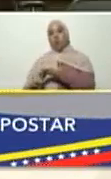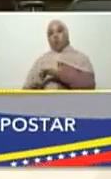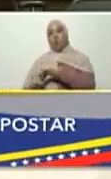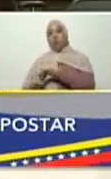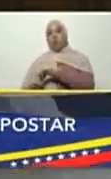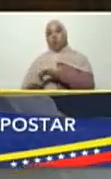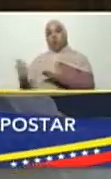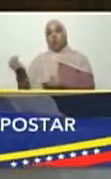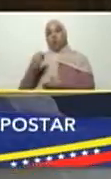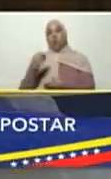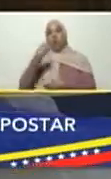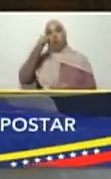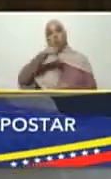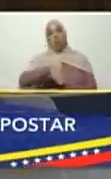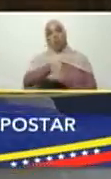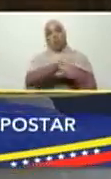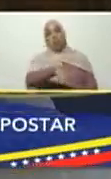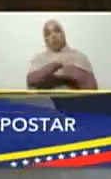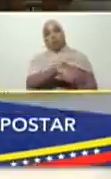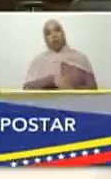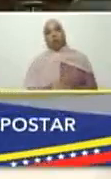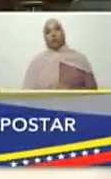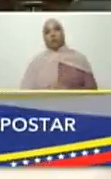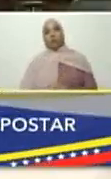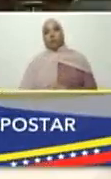es más rural.